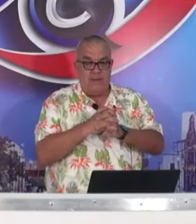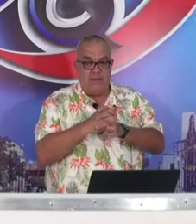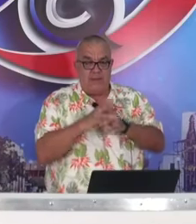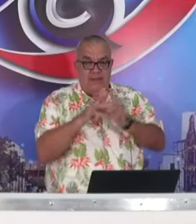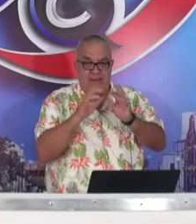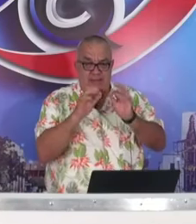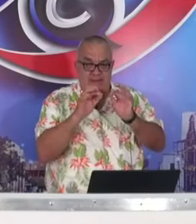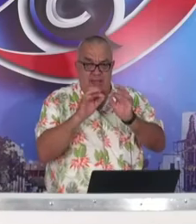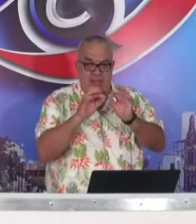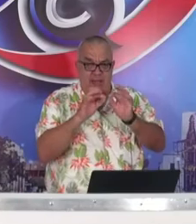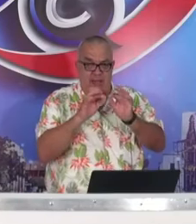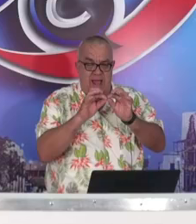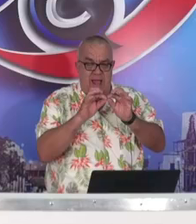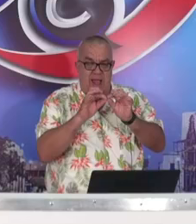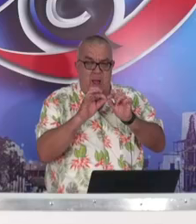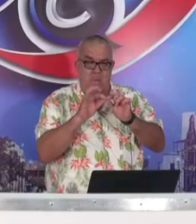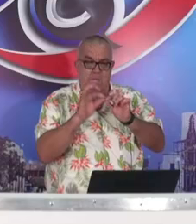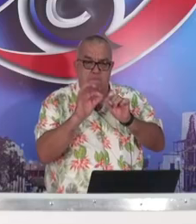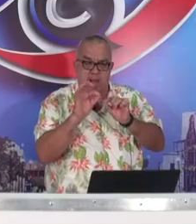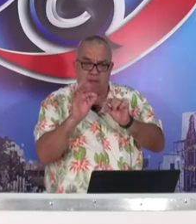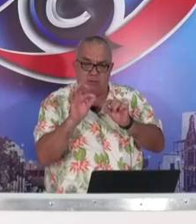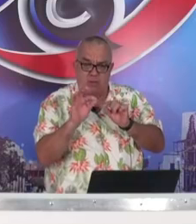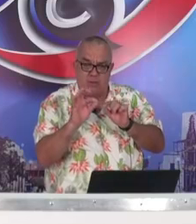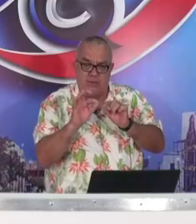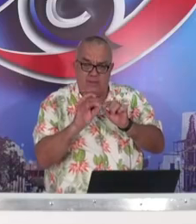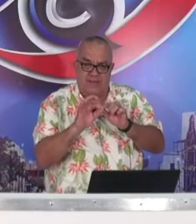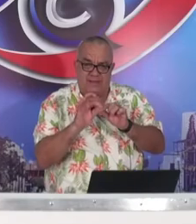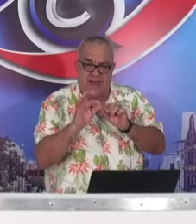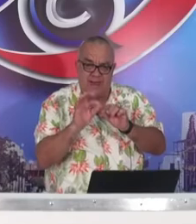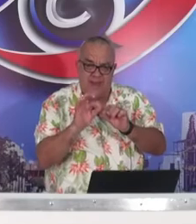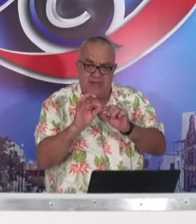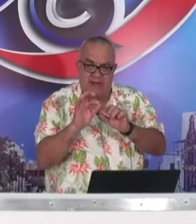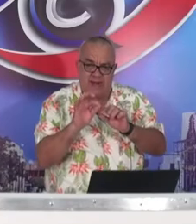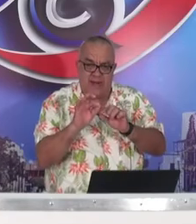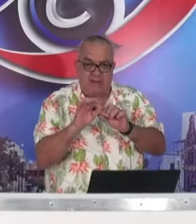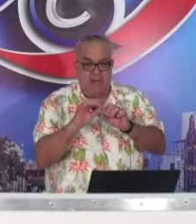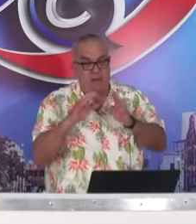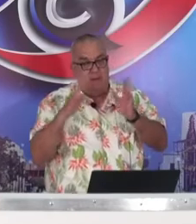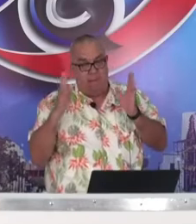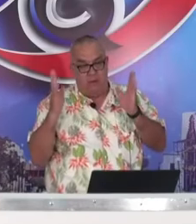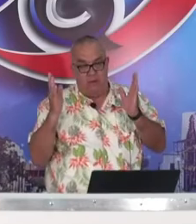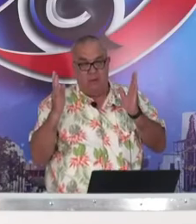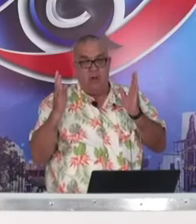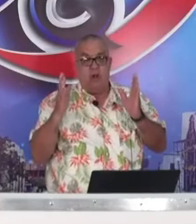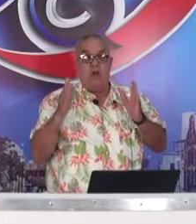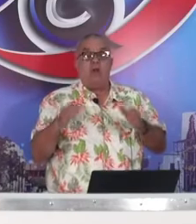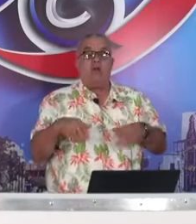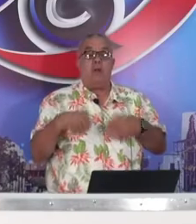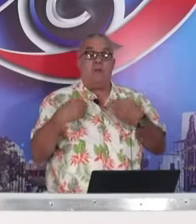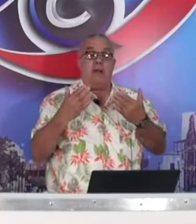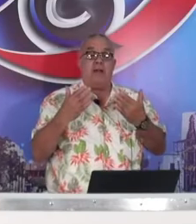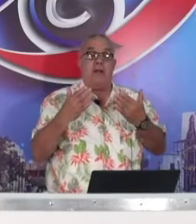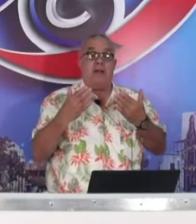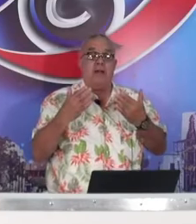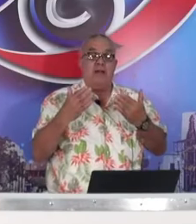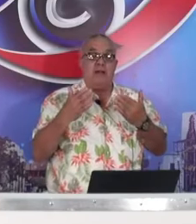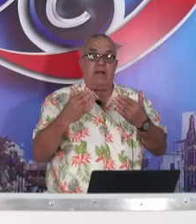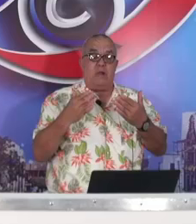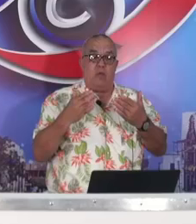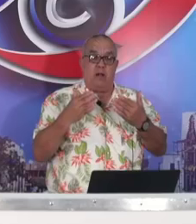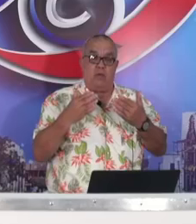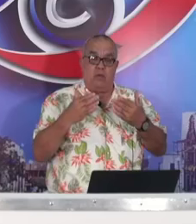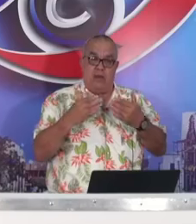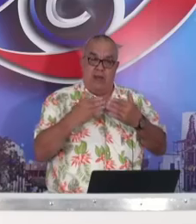Romero, que está a un paso de salir de la cárcel, pero bueno, todavía falta,